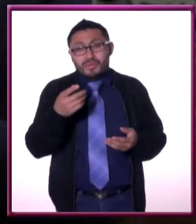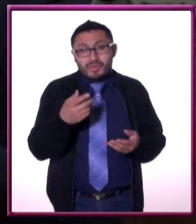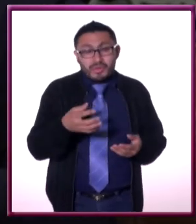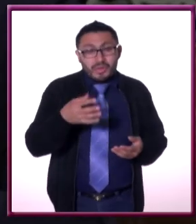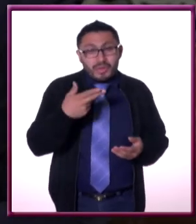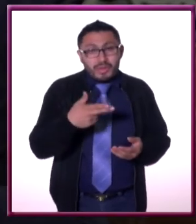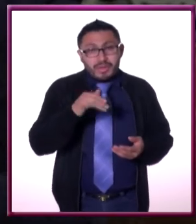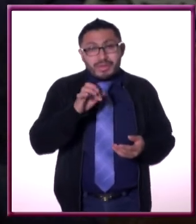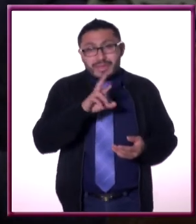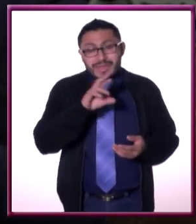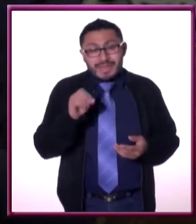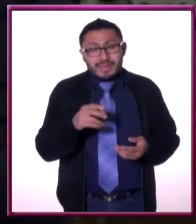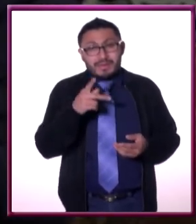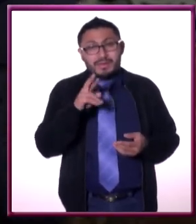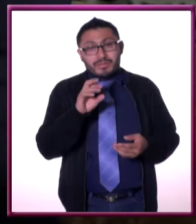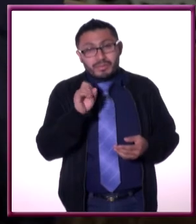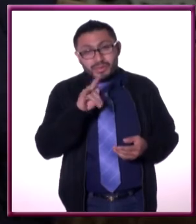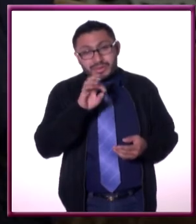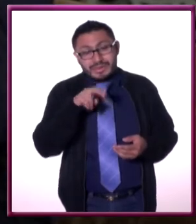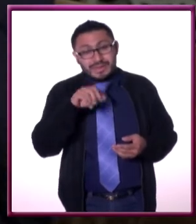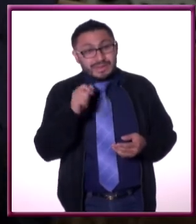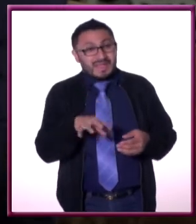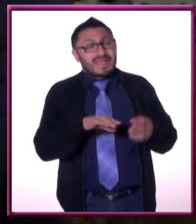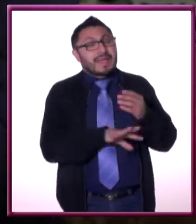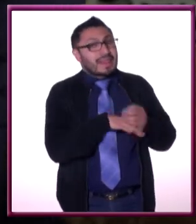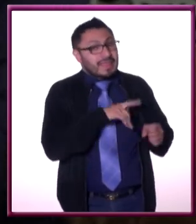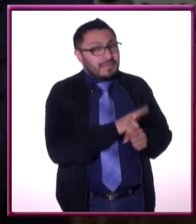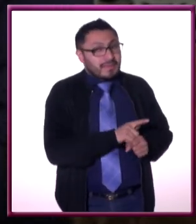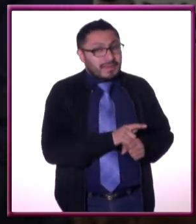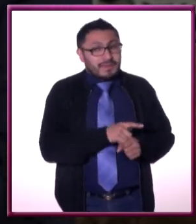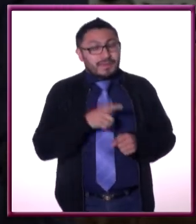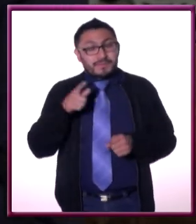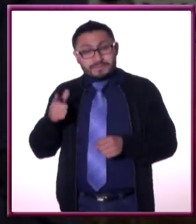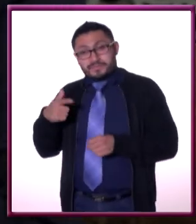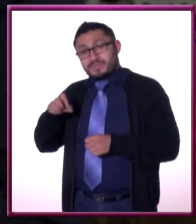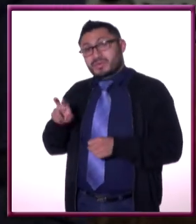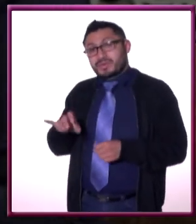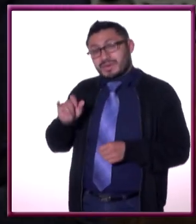Hierro, muchas proteínas del estilo animal. Y además,